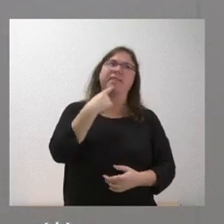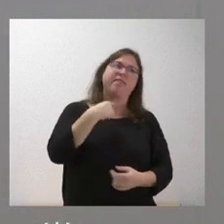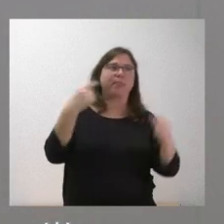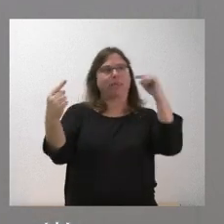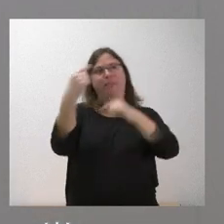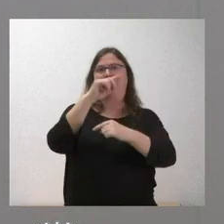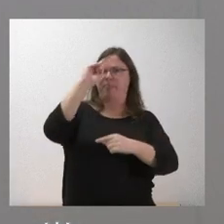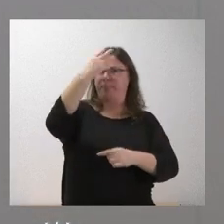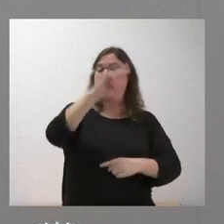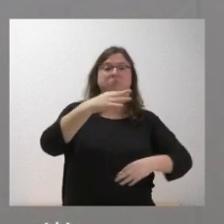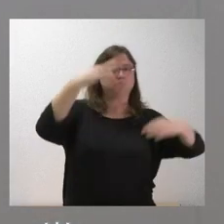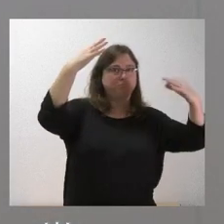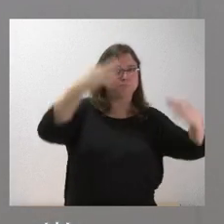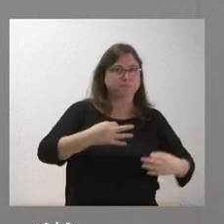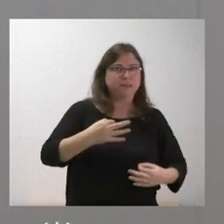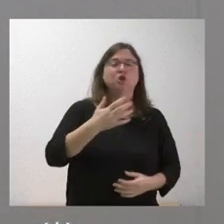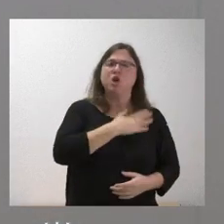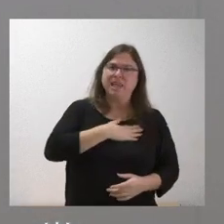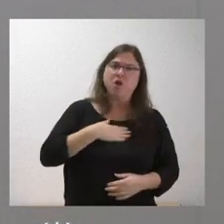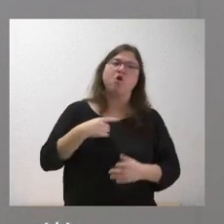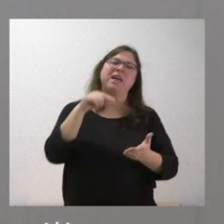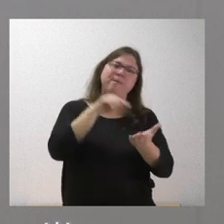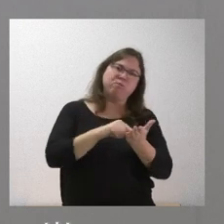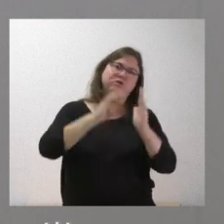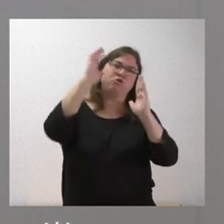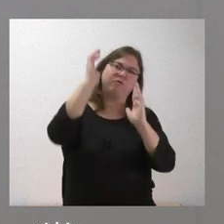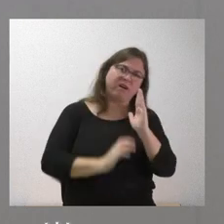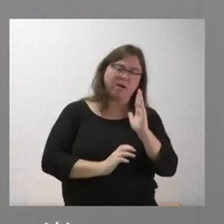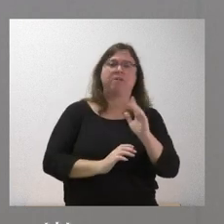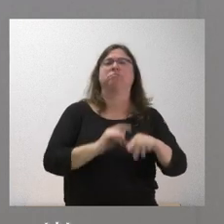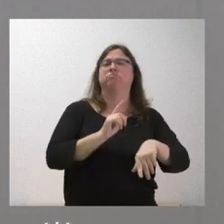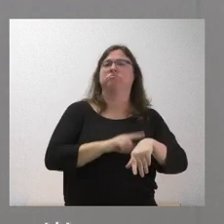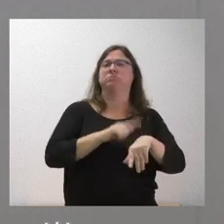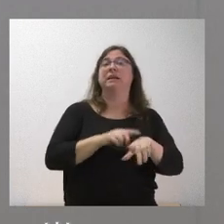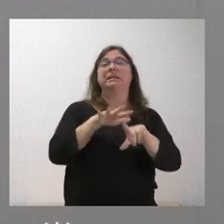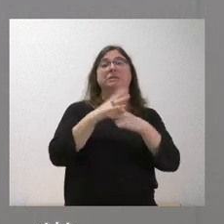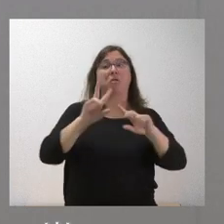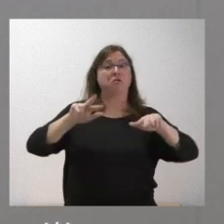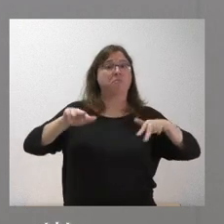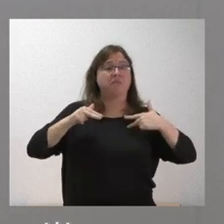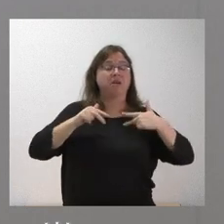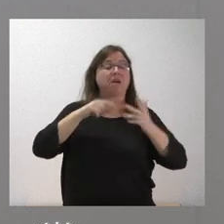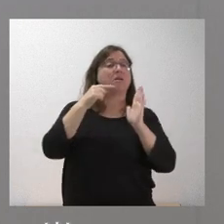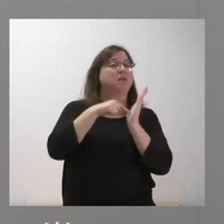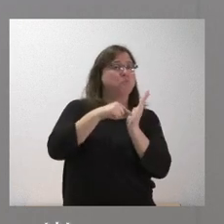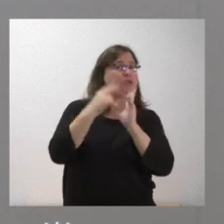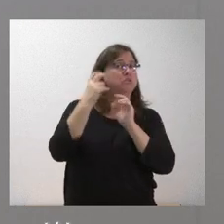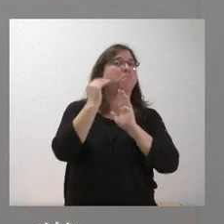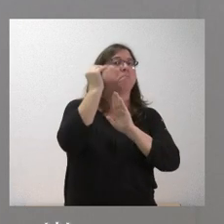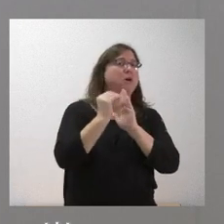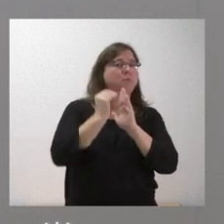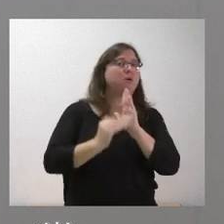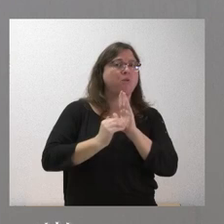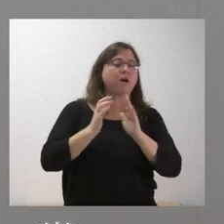contraria nosotros decimos somos de bajar impuestos y somos de hacerlo Al ritmo que las circunstancias lo permiten y somos de hacerlo en aquellos tributos que